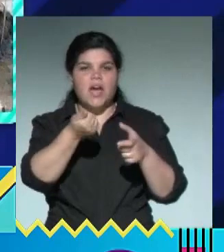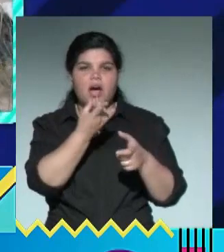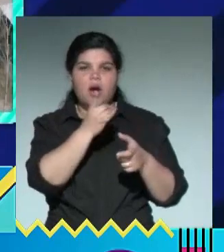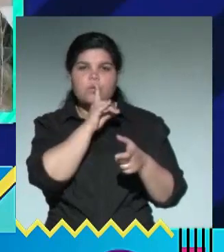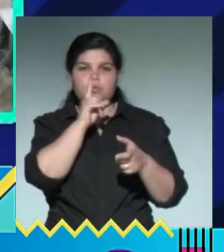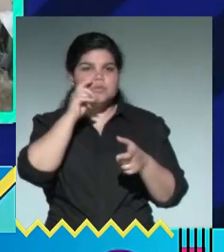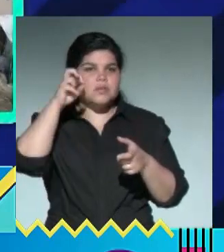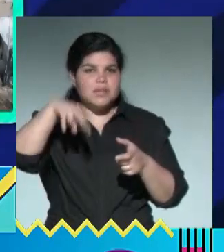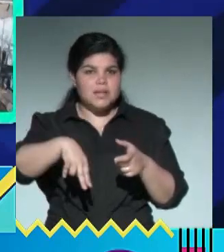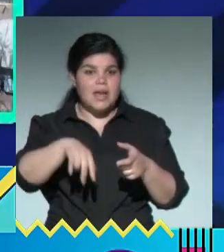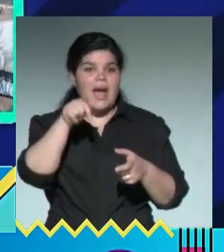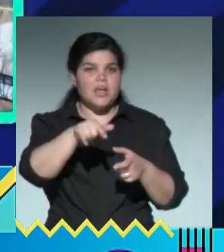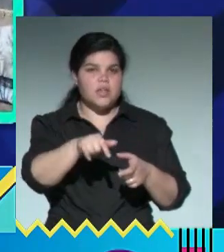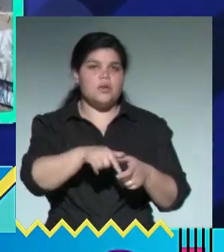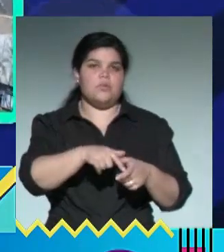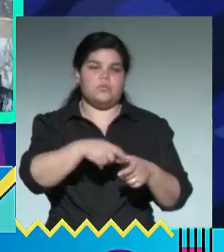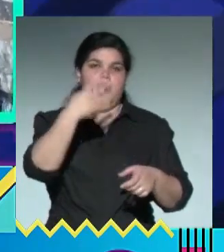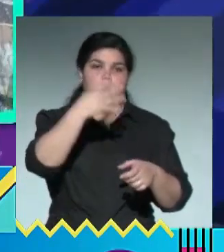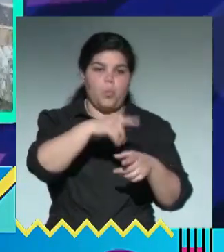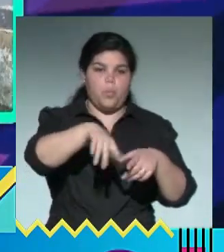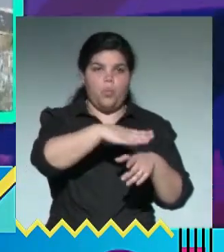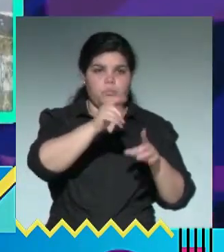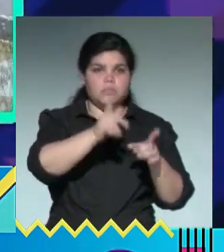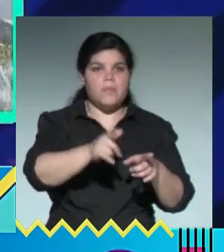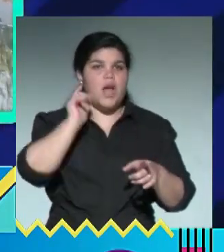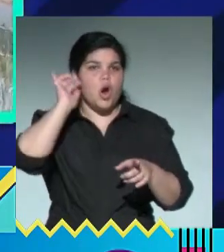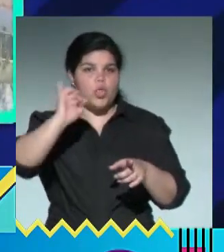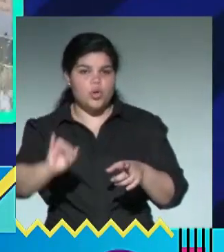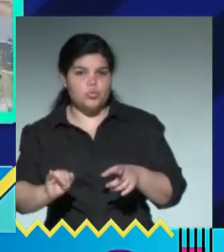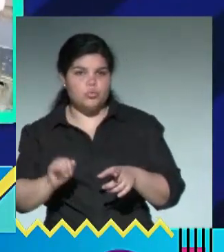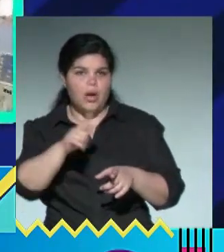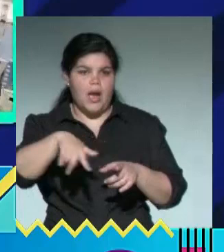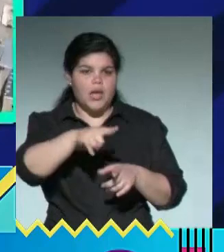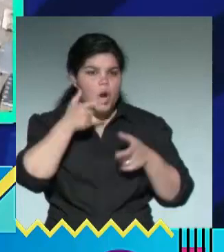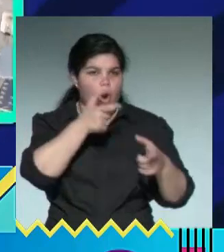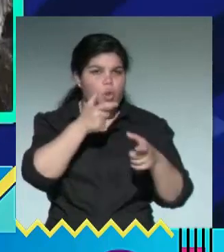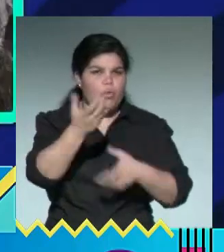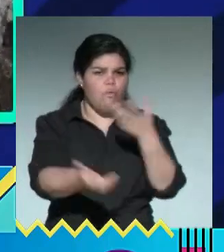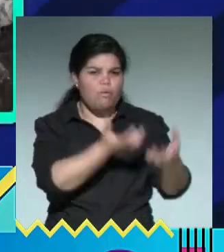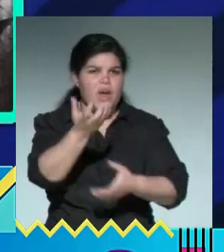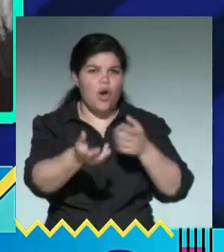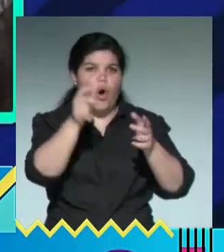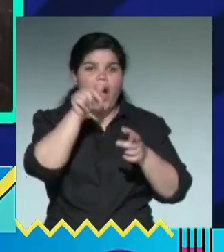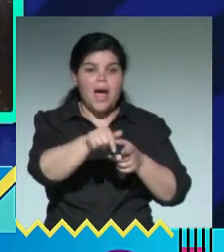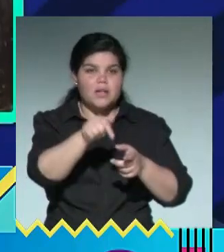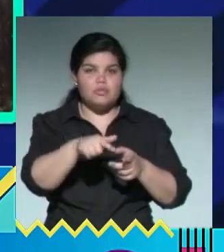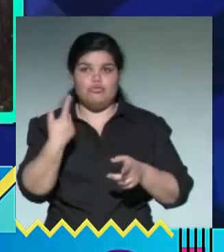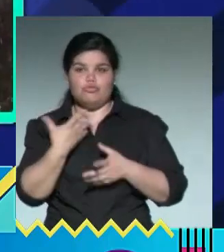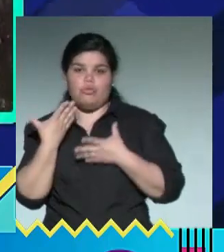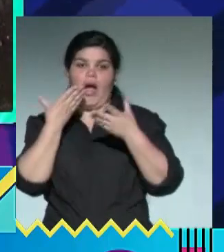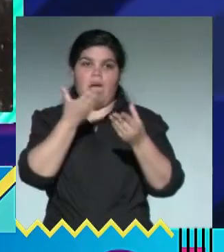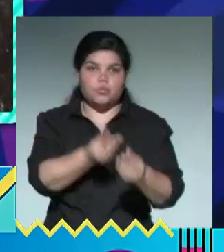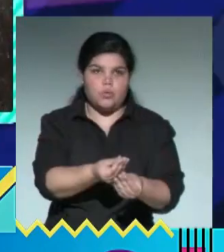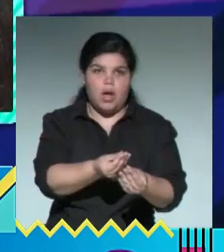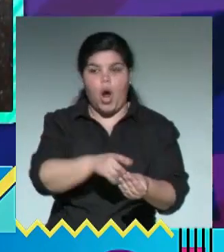y Godoy Cruz, bomberos de Godoy Cruz. Así que fuimos al apoyo de ellos, estuvimos trabajando ahí también con ellos, mientras que la otra dotación,